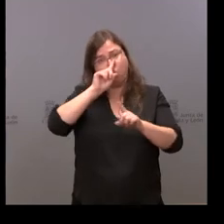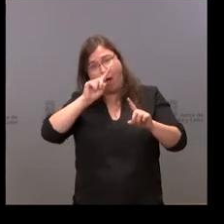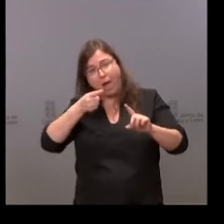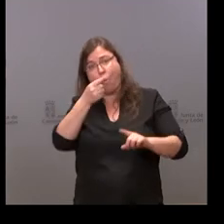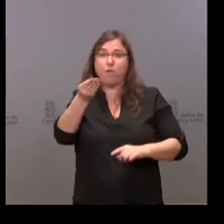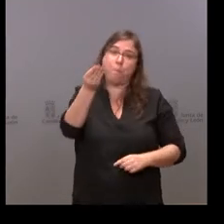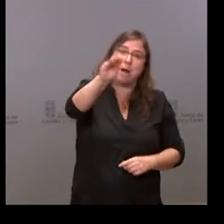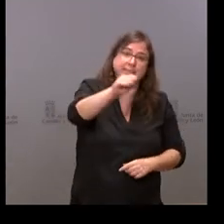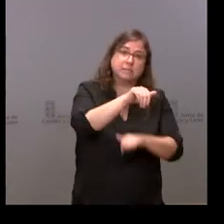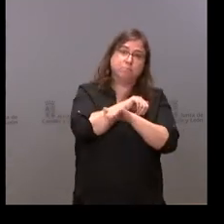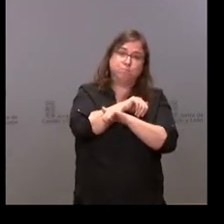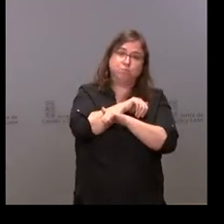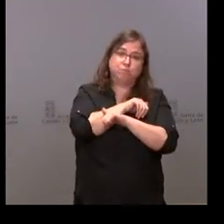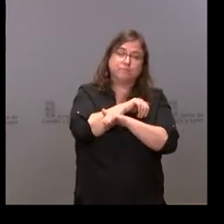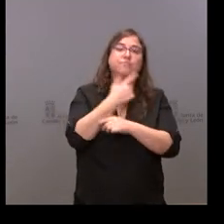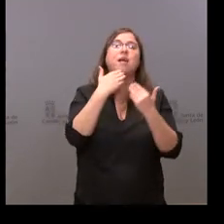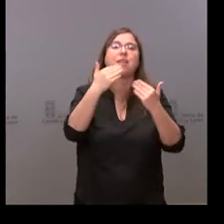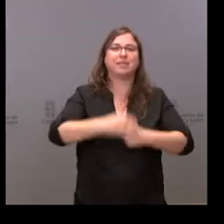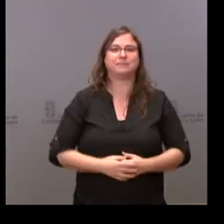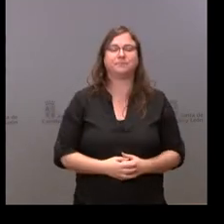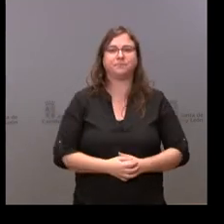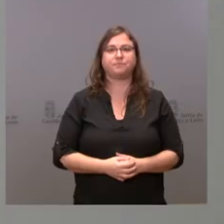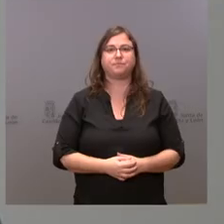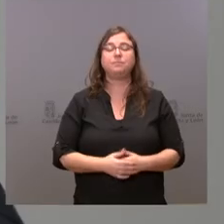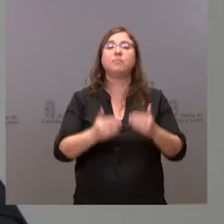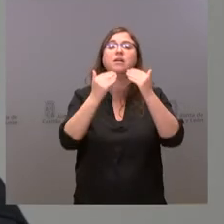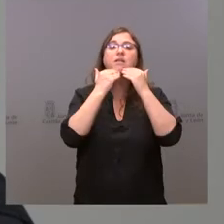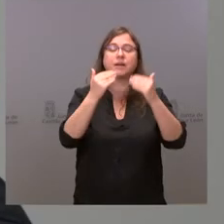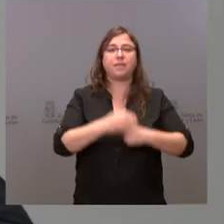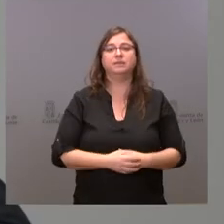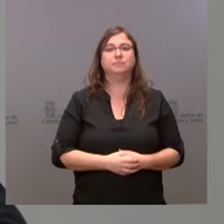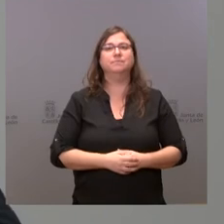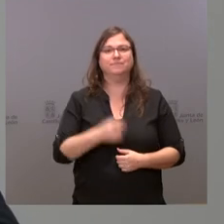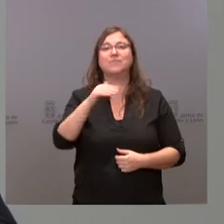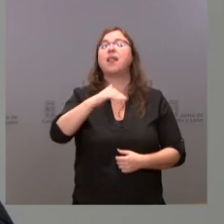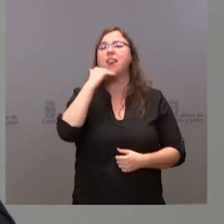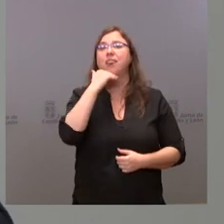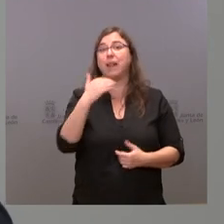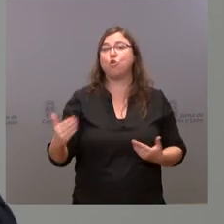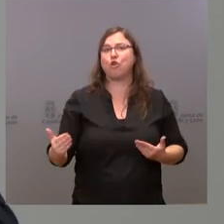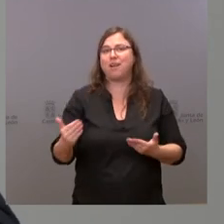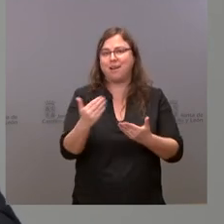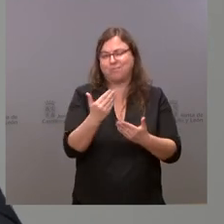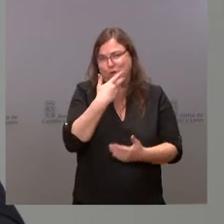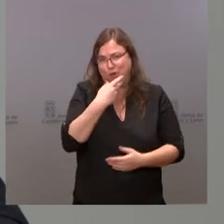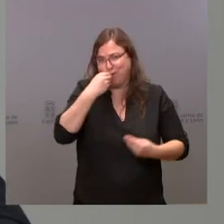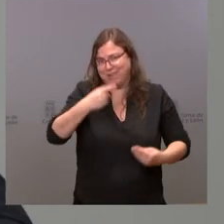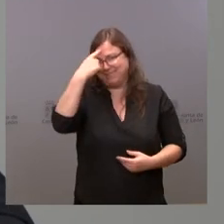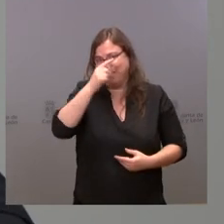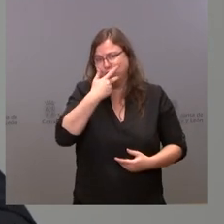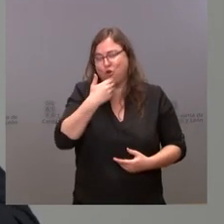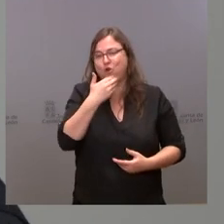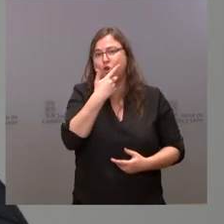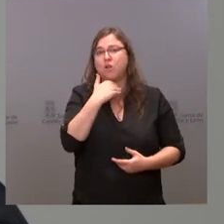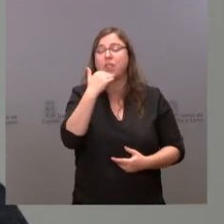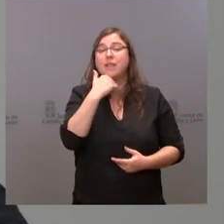para verlos gracias gracias carlos conozco a zamora como bien conoces y ese